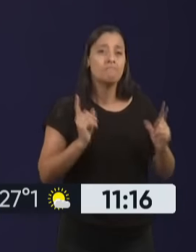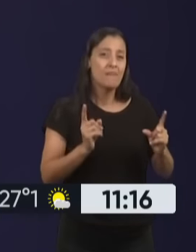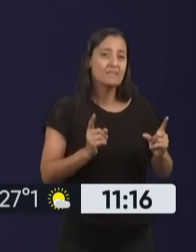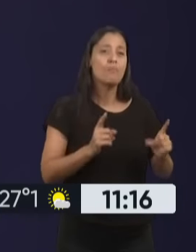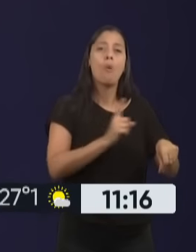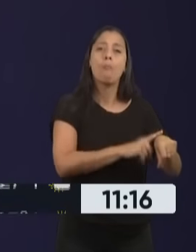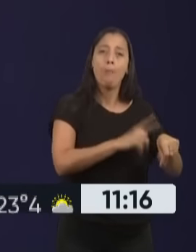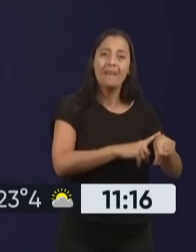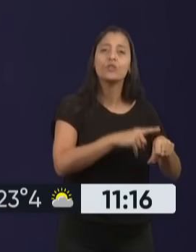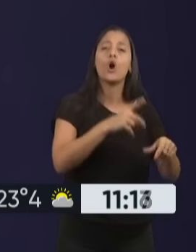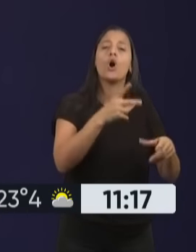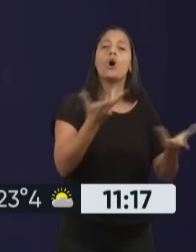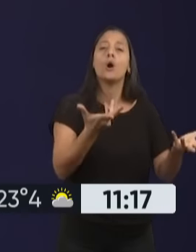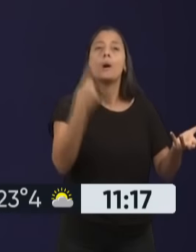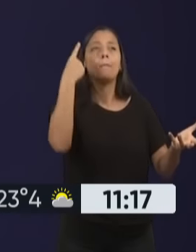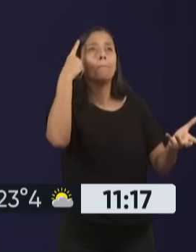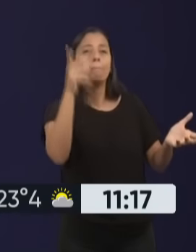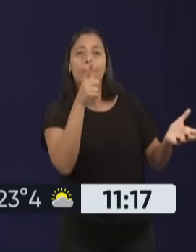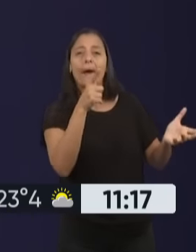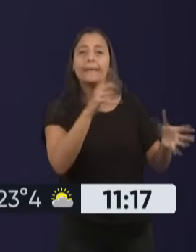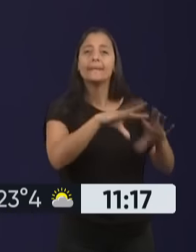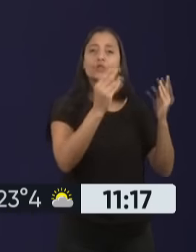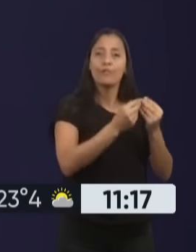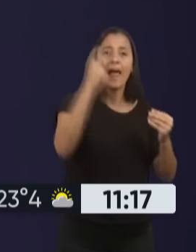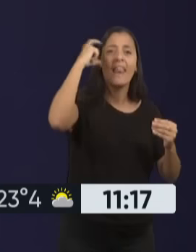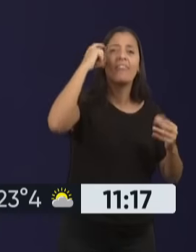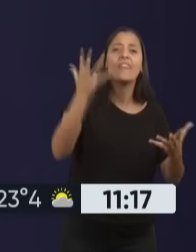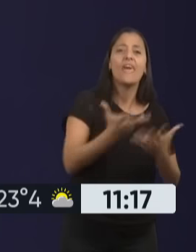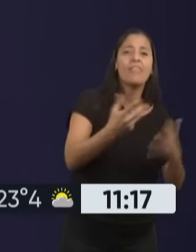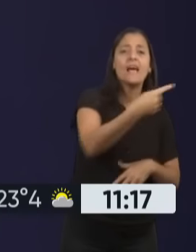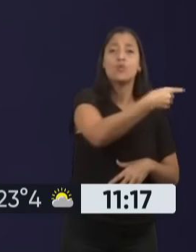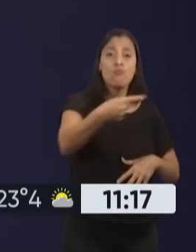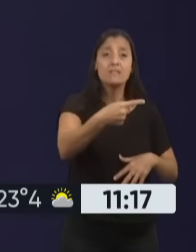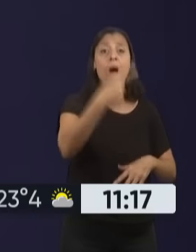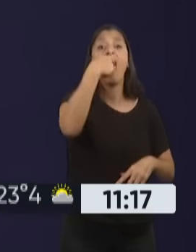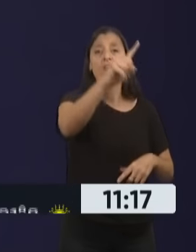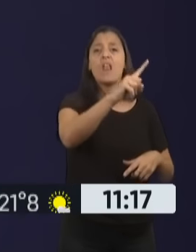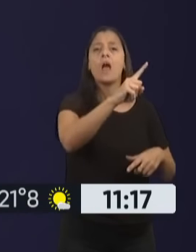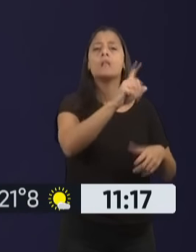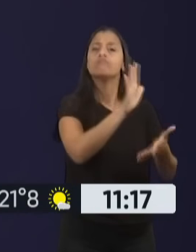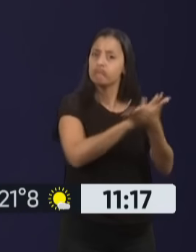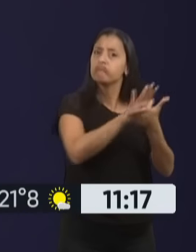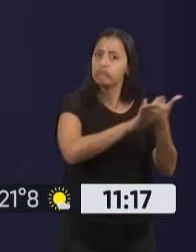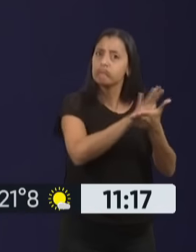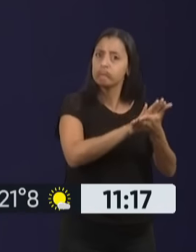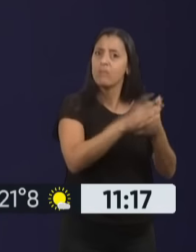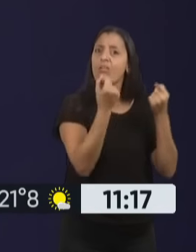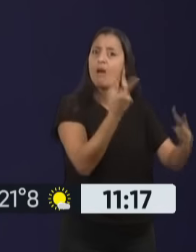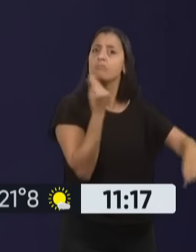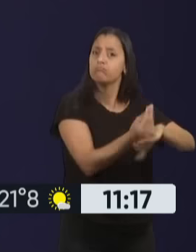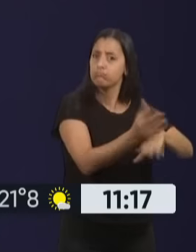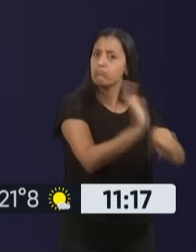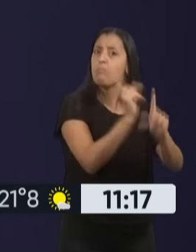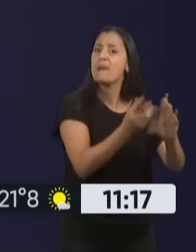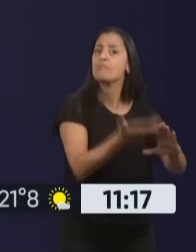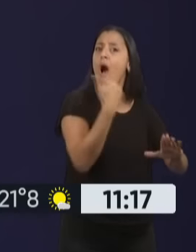administrativo durante creo que 10 días una semana y se le volvió a restituir tal cual lo tenía O sea que no hubo ningún cambio y